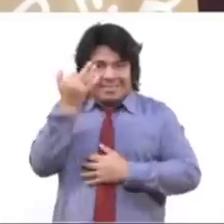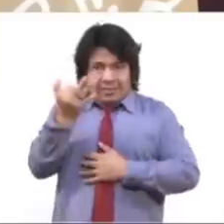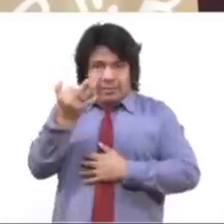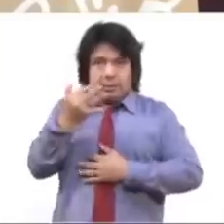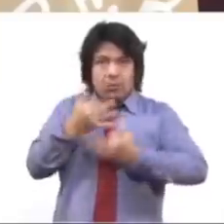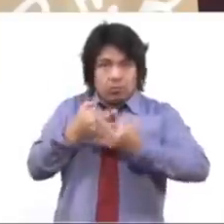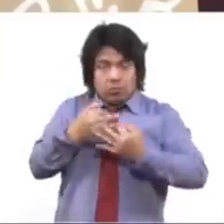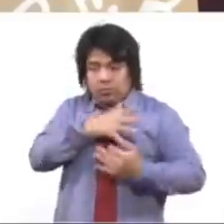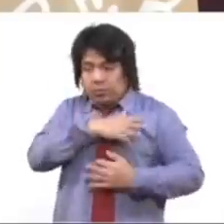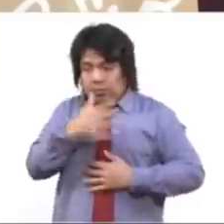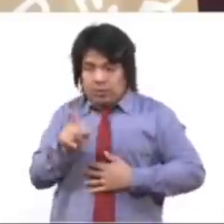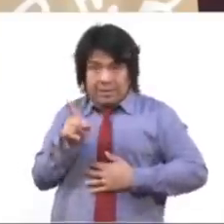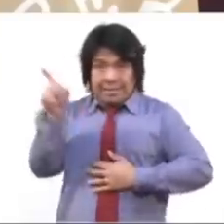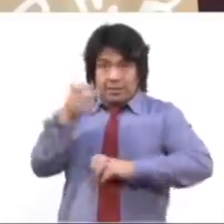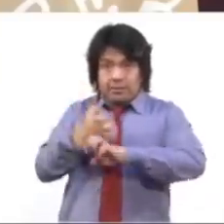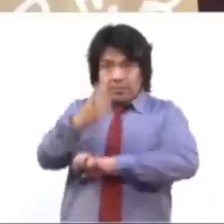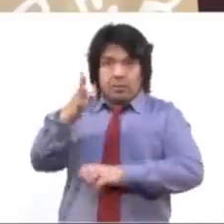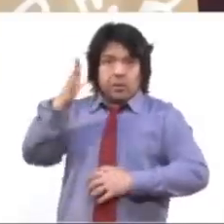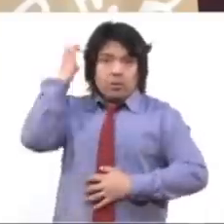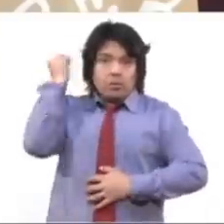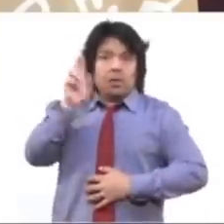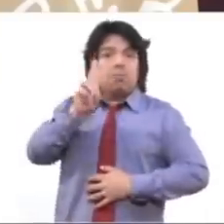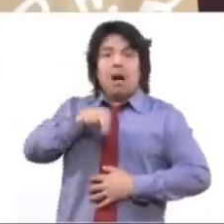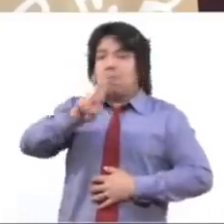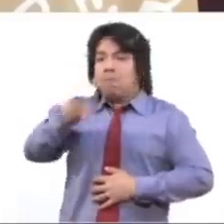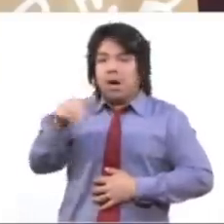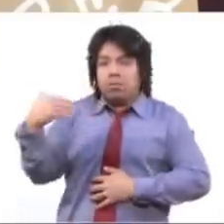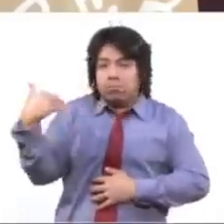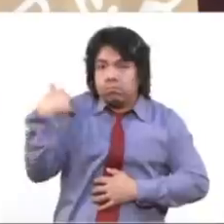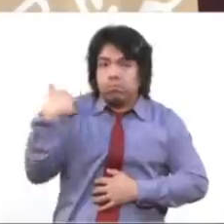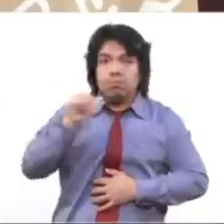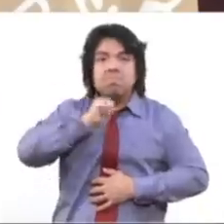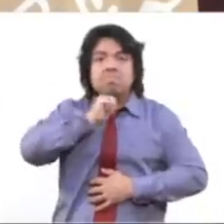la Fiscalía General de Justicia del Estado de Morelos nunca solicita